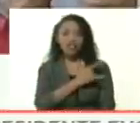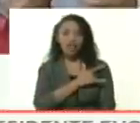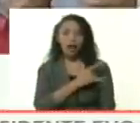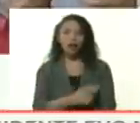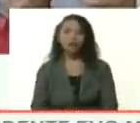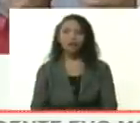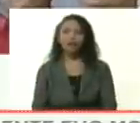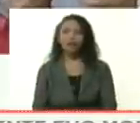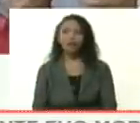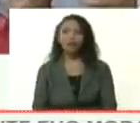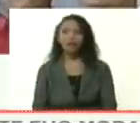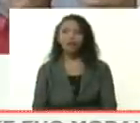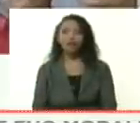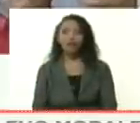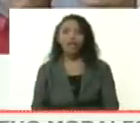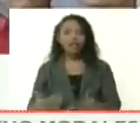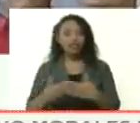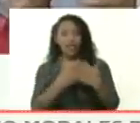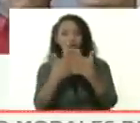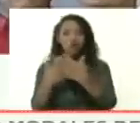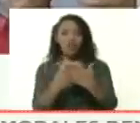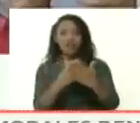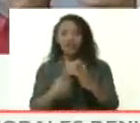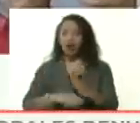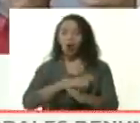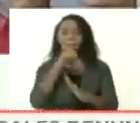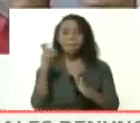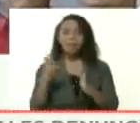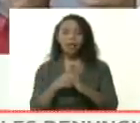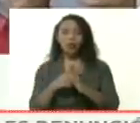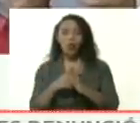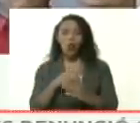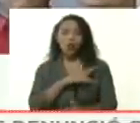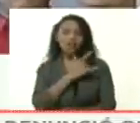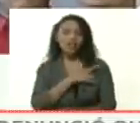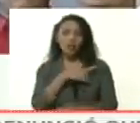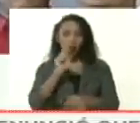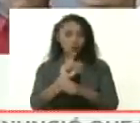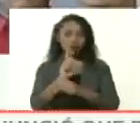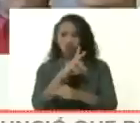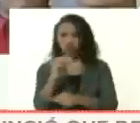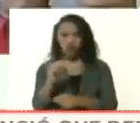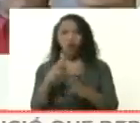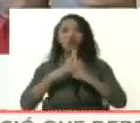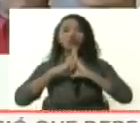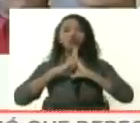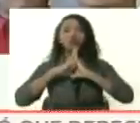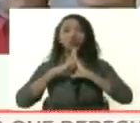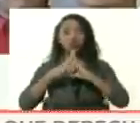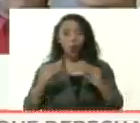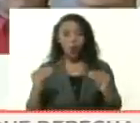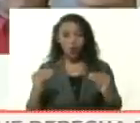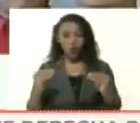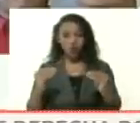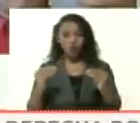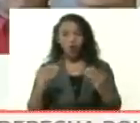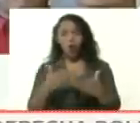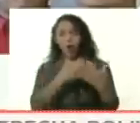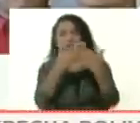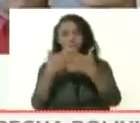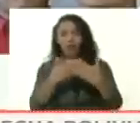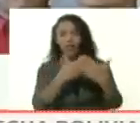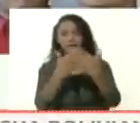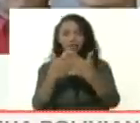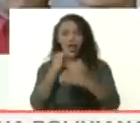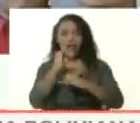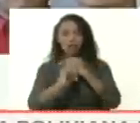estudiantes, no estudiantes universitarios, estudiantes, universitarios y todos los estudiantes, que incluye a los universitarios. Es del